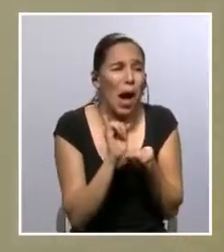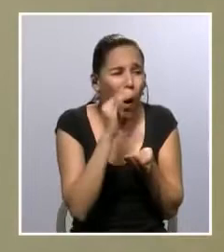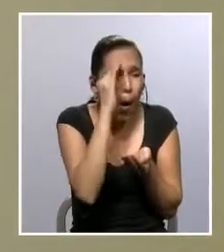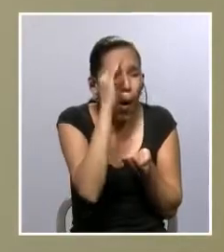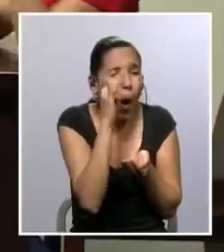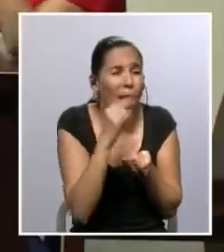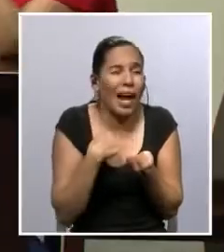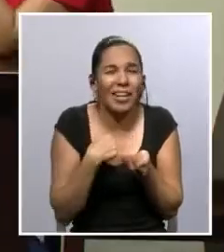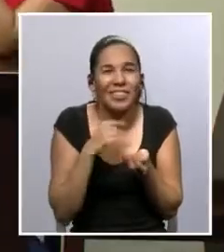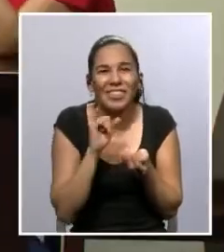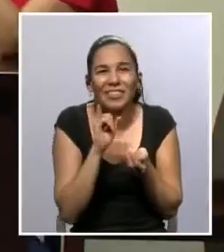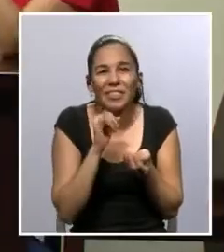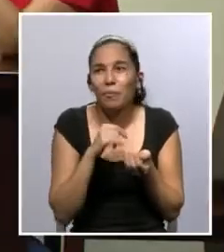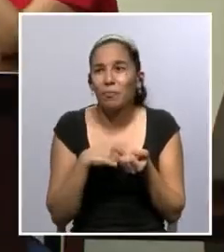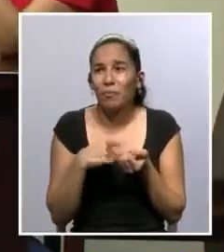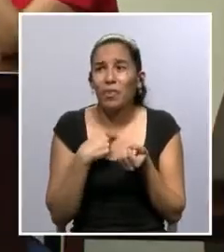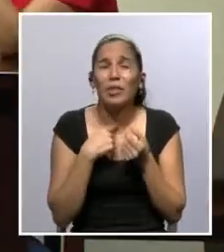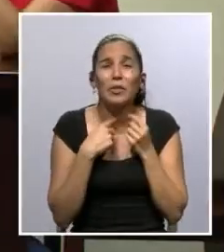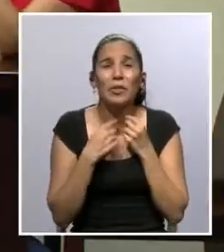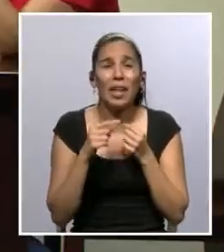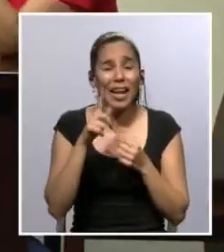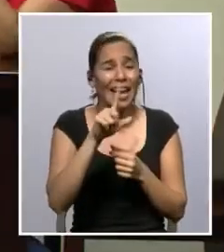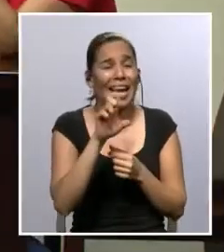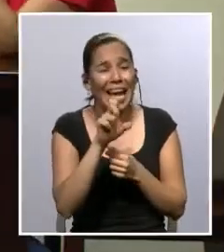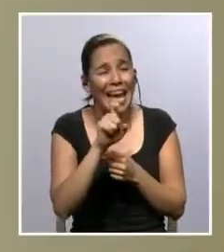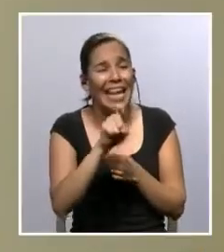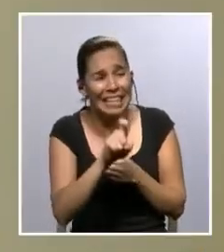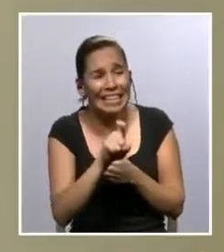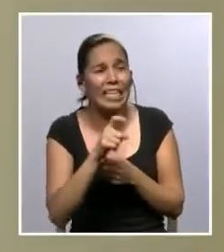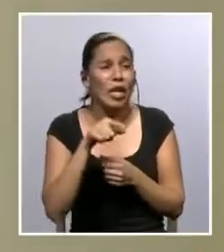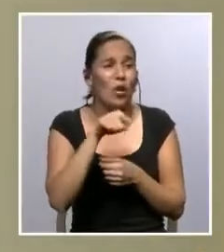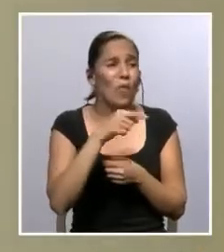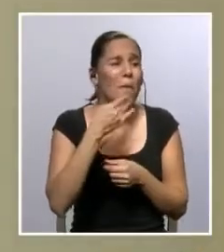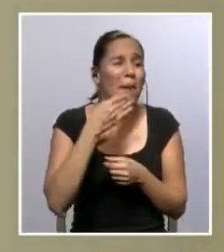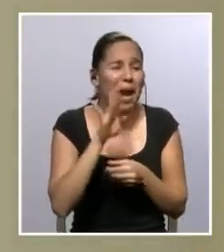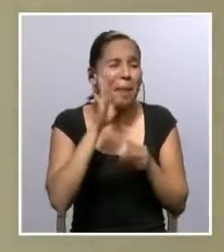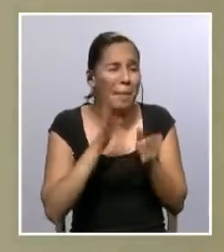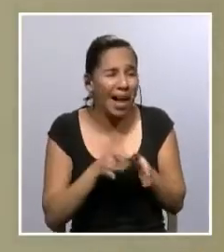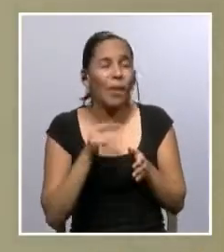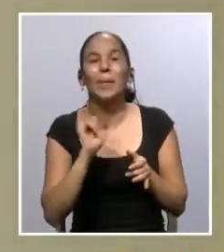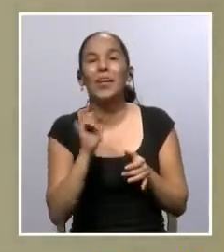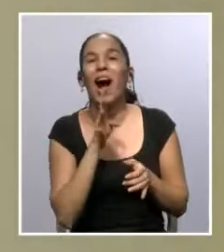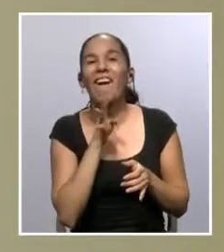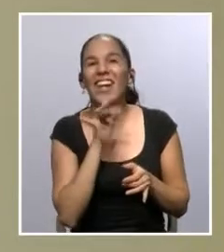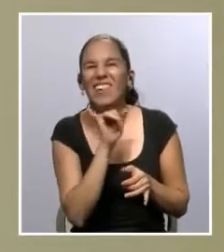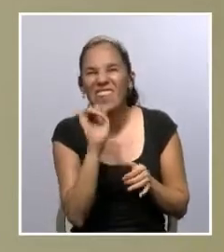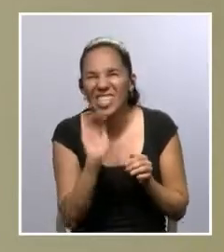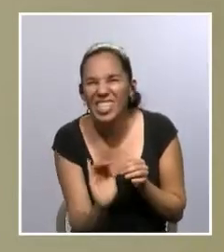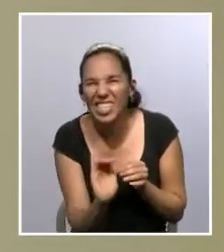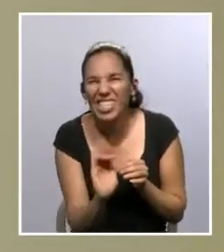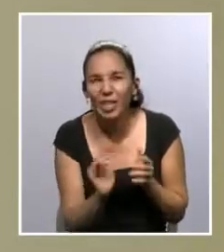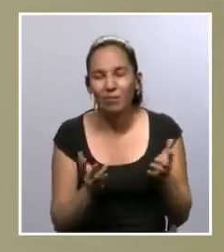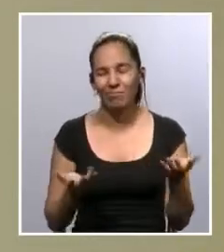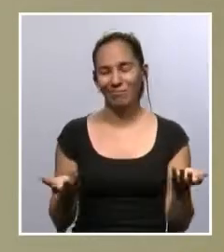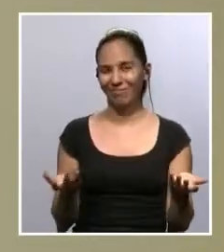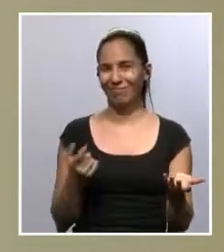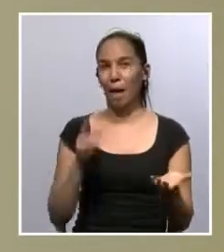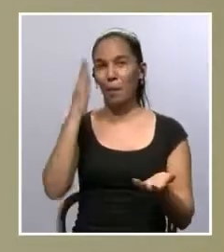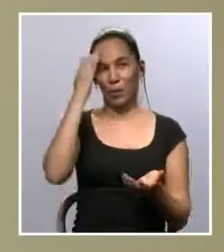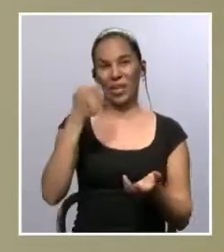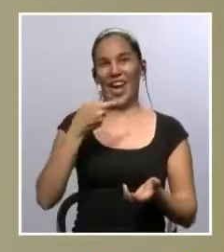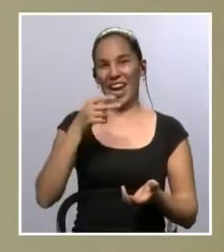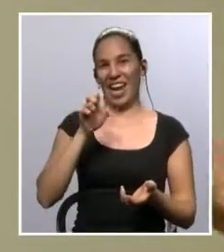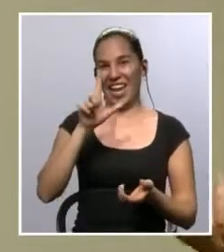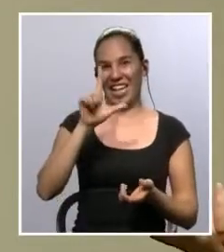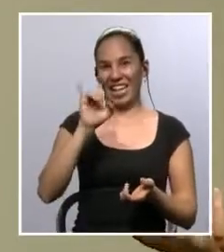10 metros? Con helio, ¡el Exlutor! ¡Eres un malvado! ¡Vamos todos! ¡Ayúdenme! Y va hablando así con helio